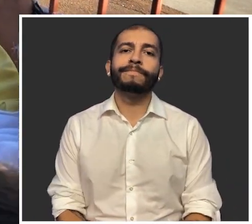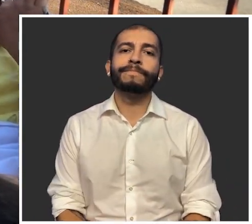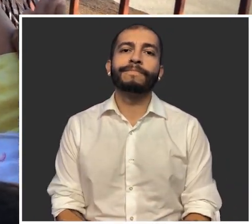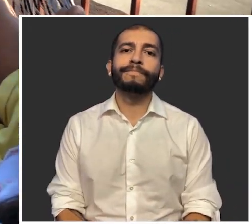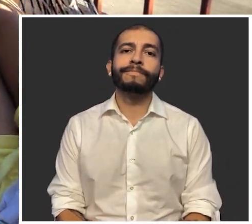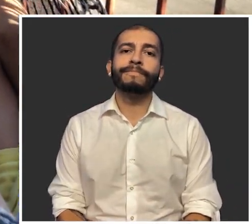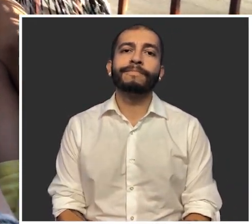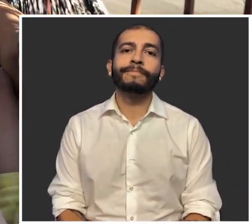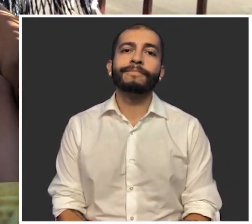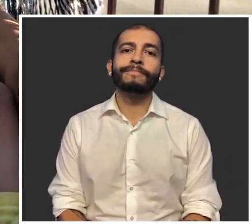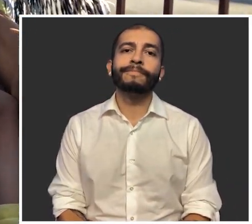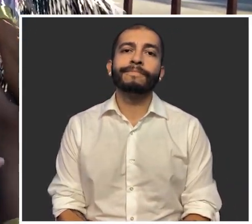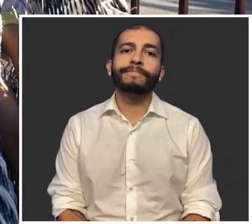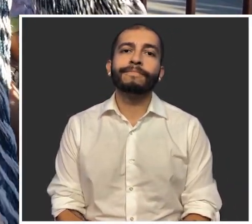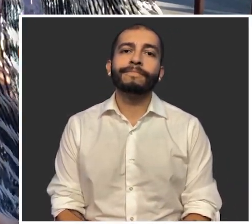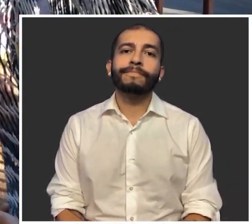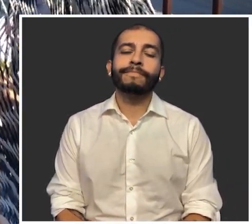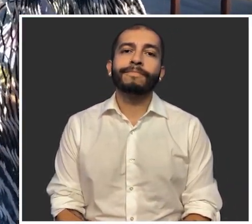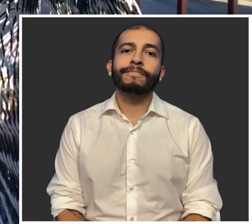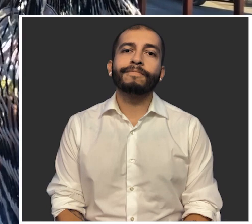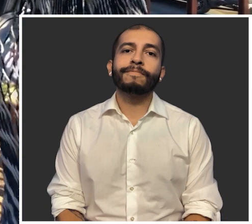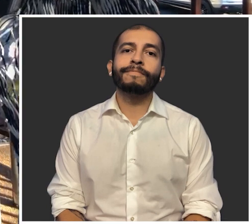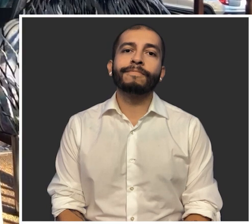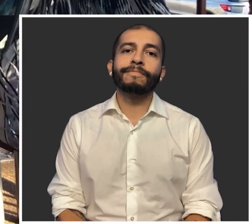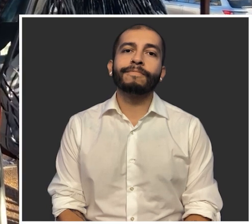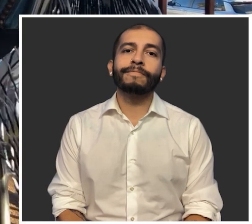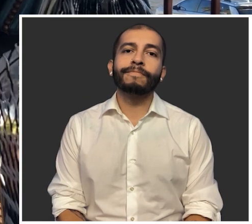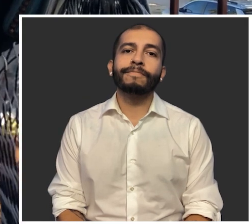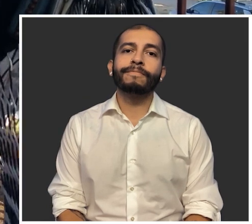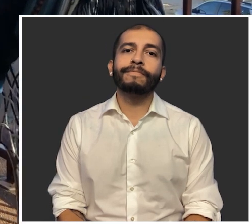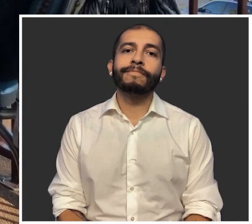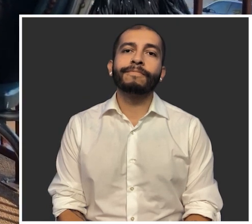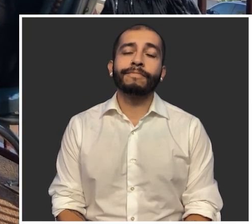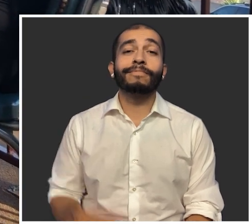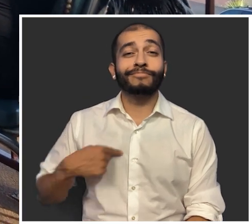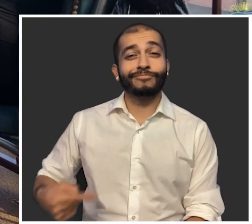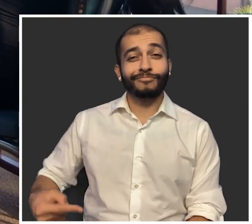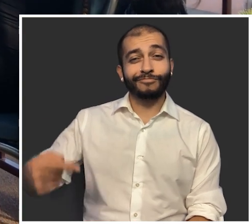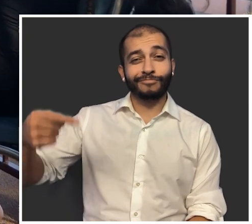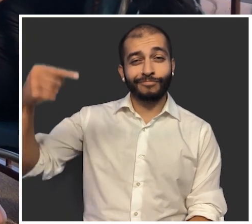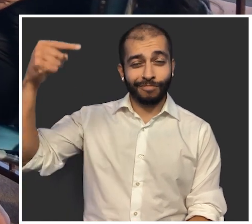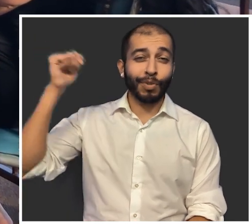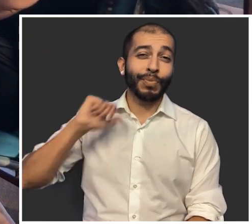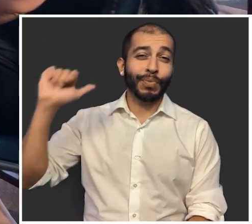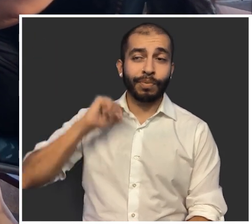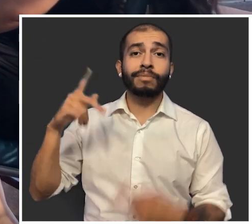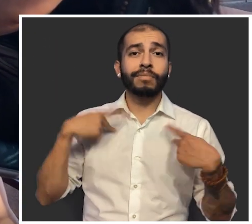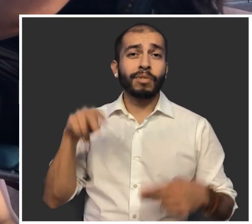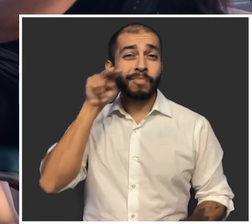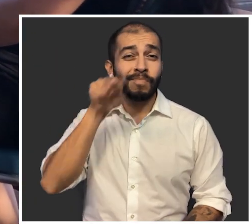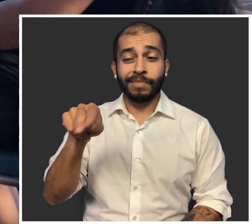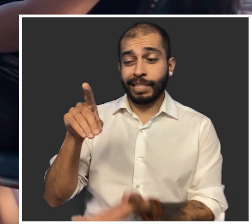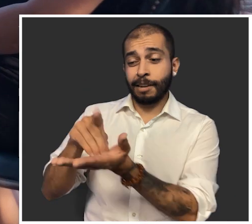humanos. Amalia actuando en el exterior. Un niño pequeño se balancea suavemente en una hamaca. Crecí en una época en la